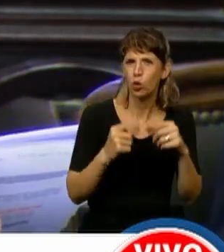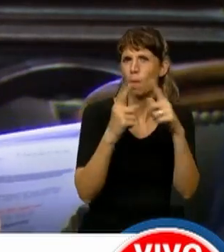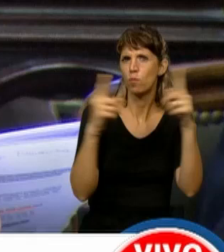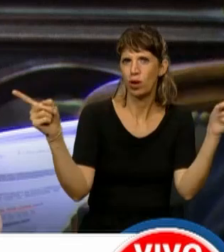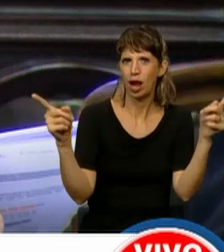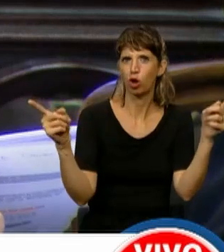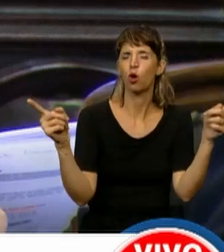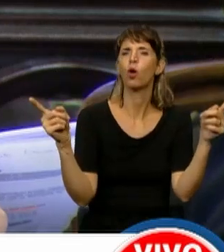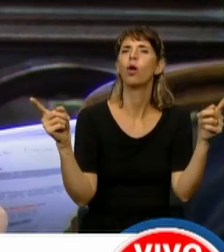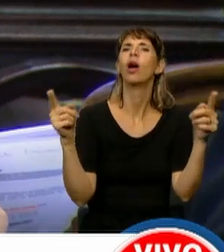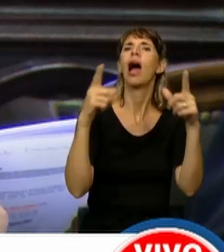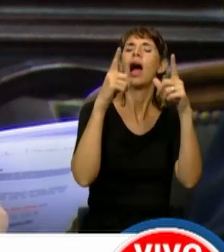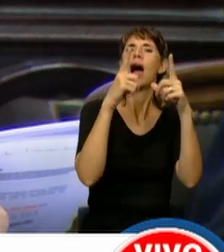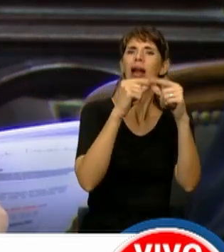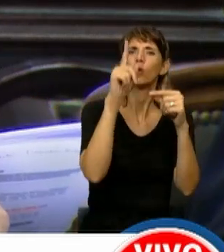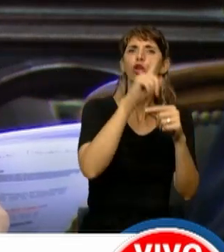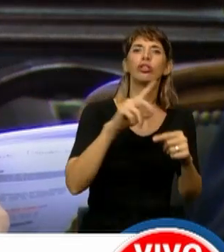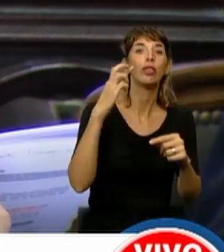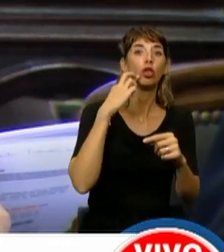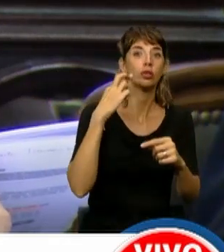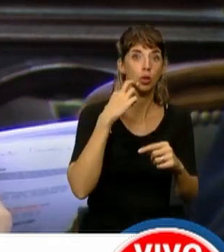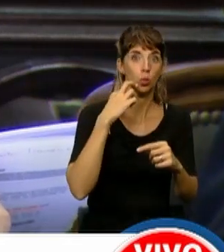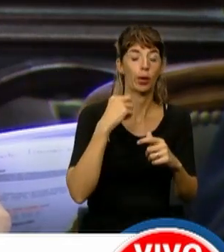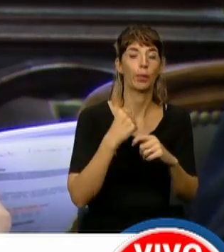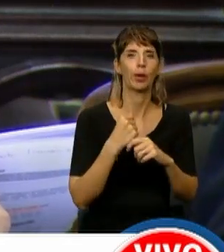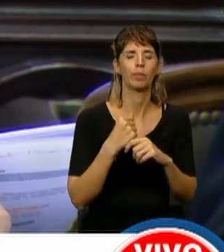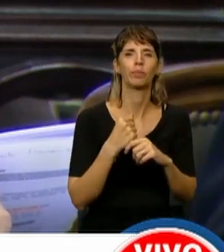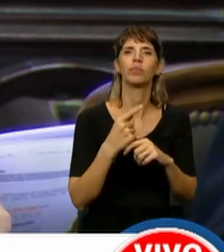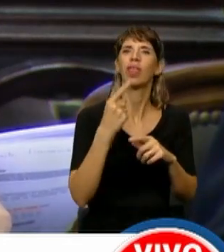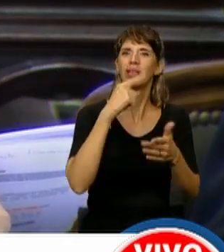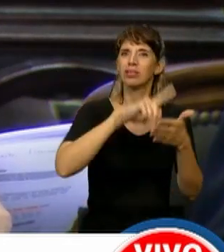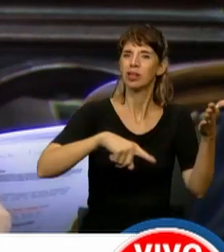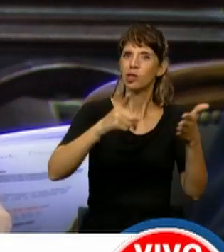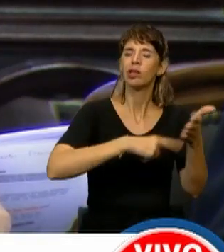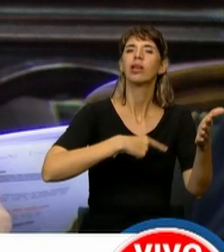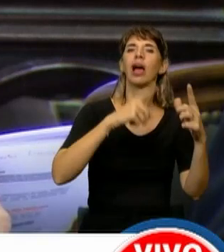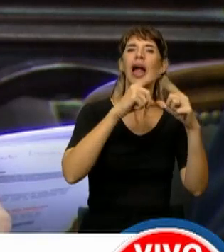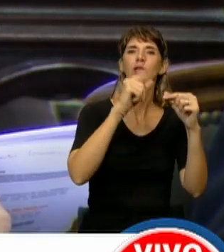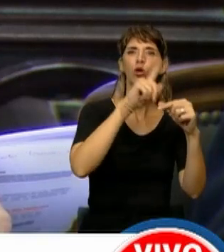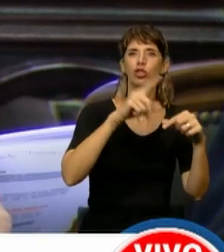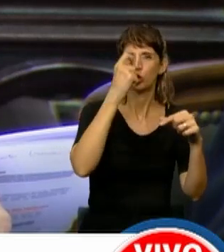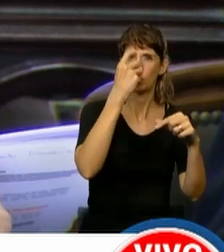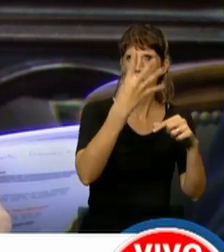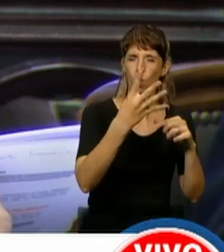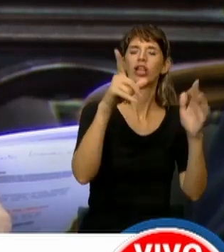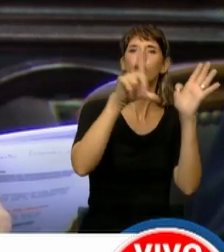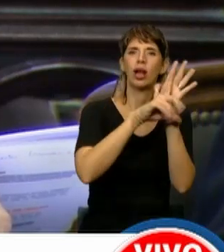atención. Artículo 119. Derógese el artículo 124 de la